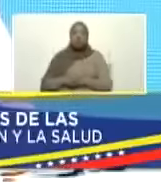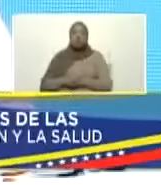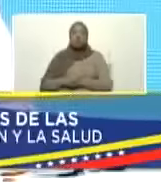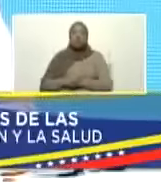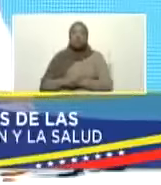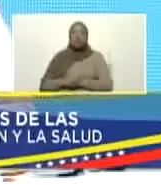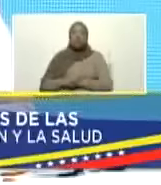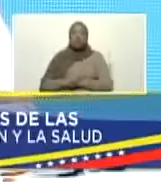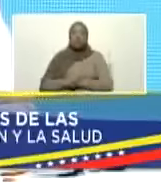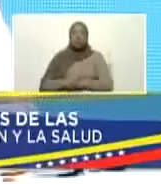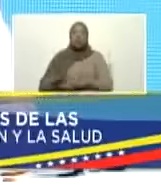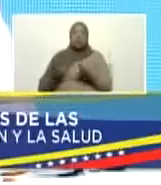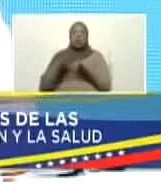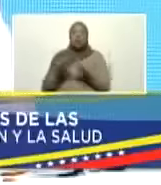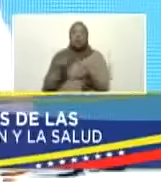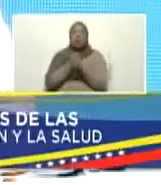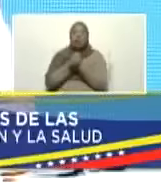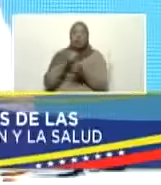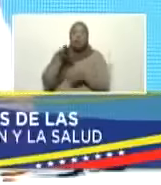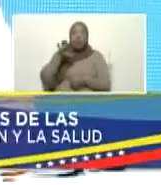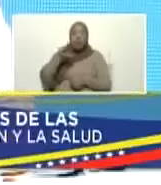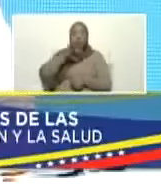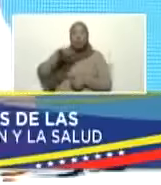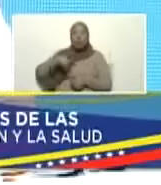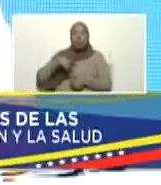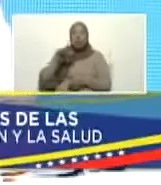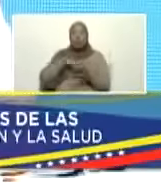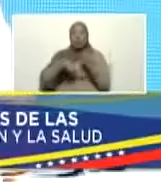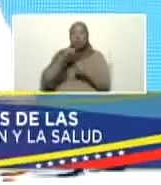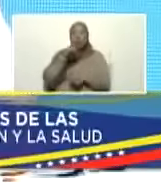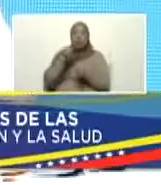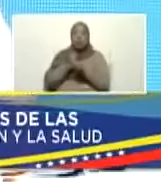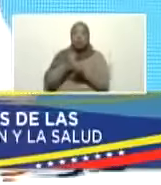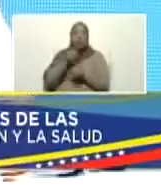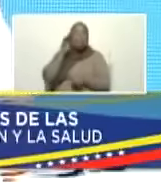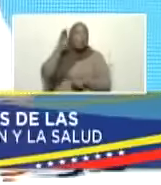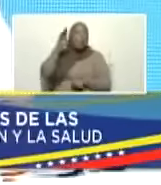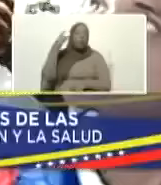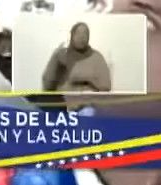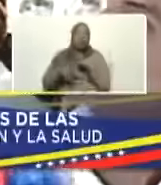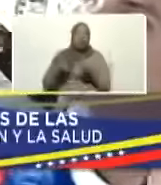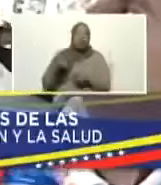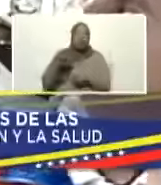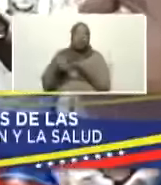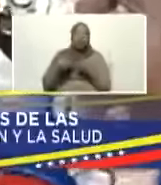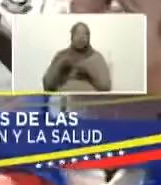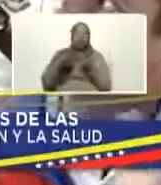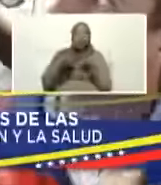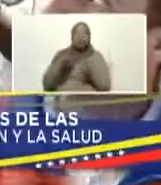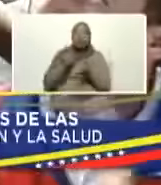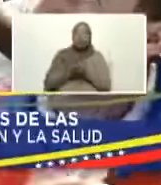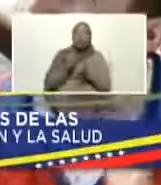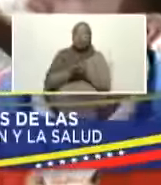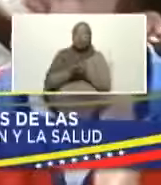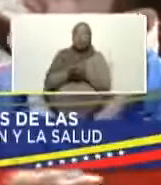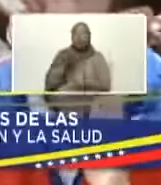nosotros. Todo el que quiera amor a la patria, todo el que quiera prosperidad y futuro, crecimiento en paz y con estabilidad,